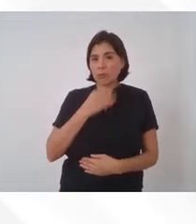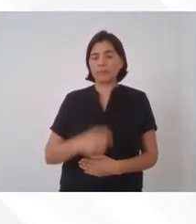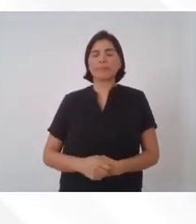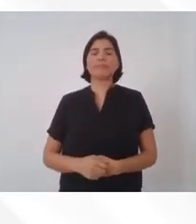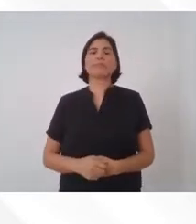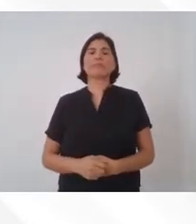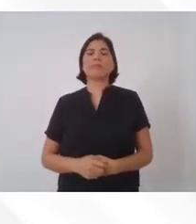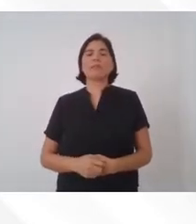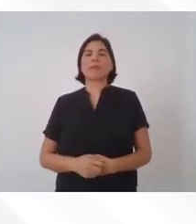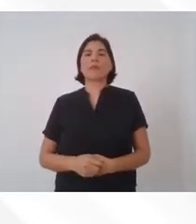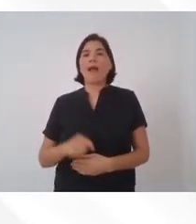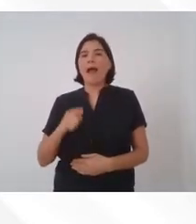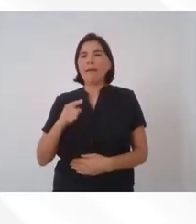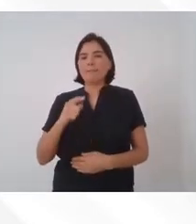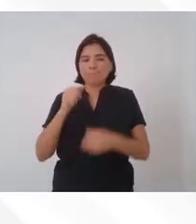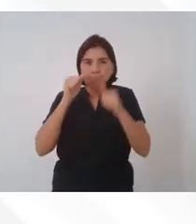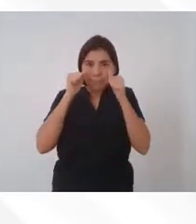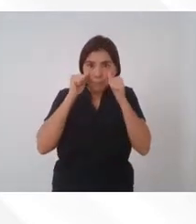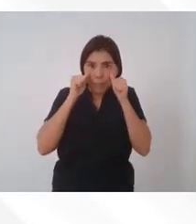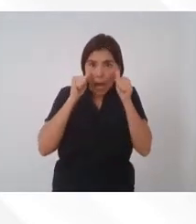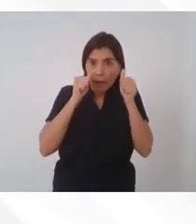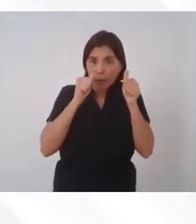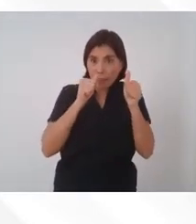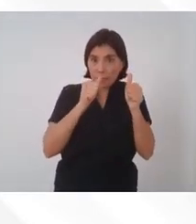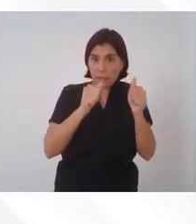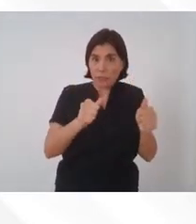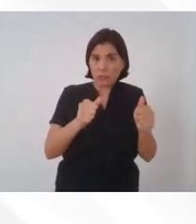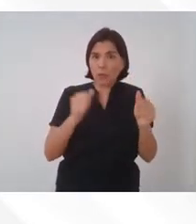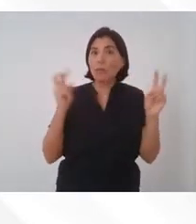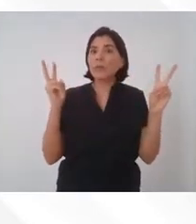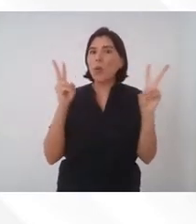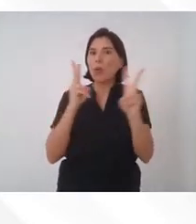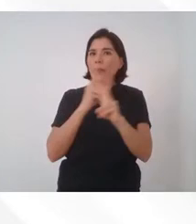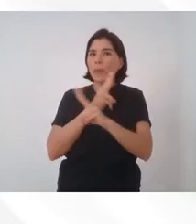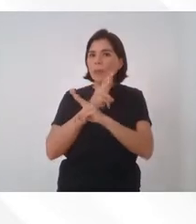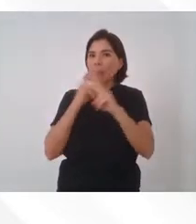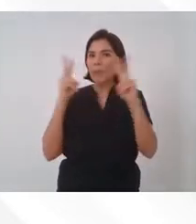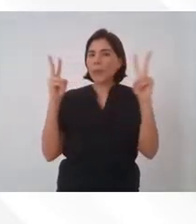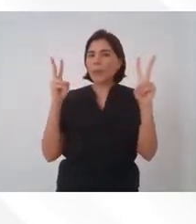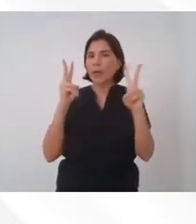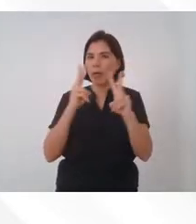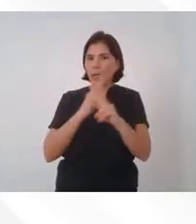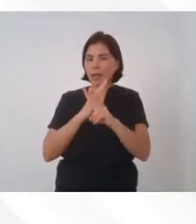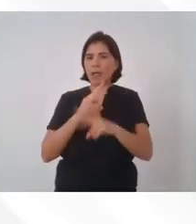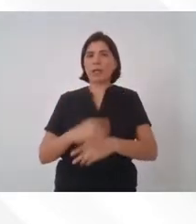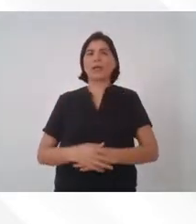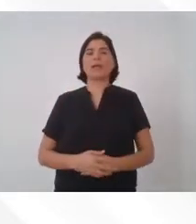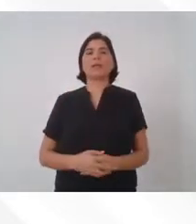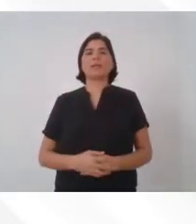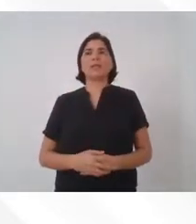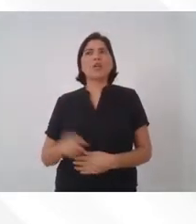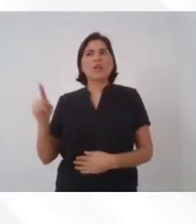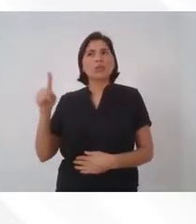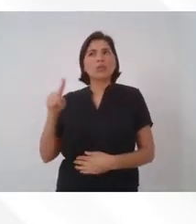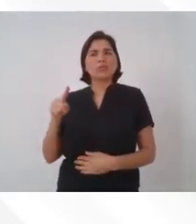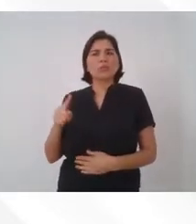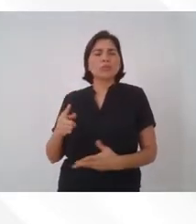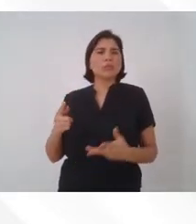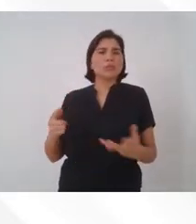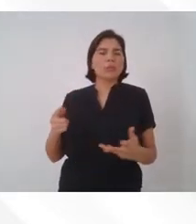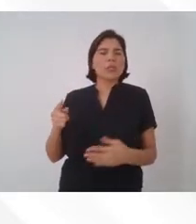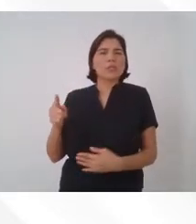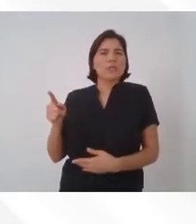y sale el aire por nuestra nariz. Si en algún momento se cuela por ahí un pensamiento, que es lo más